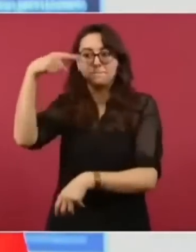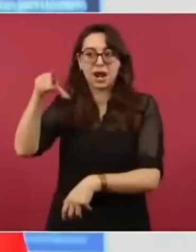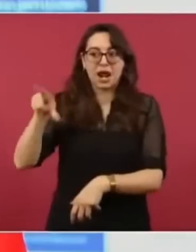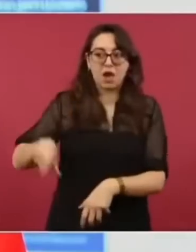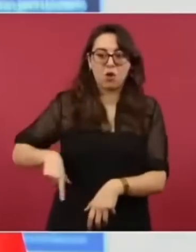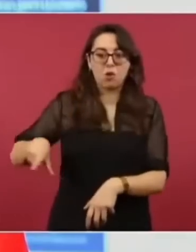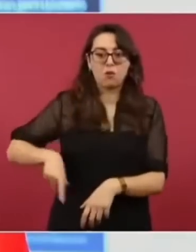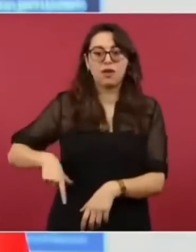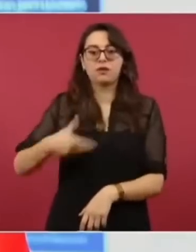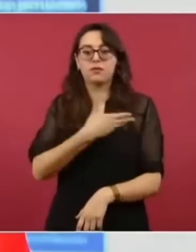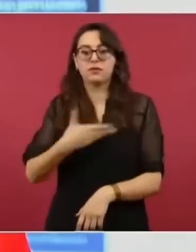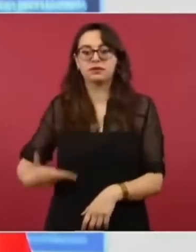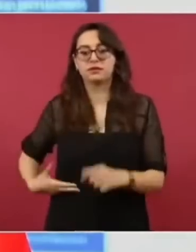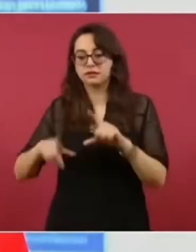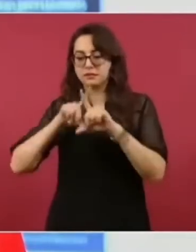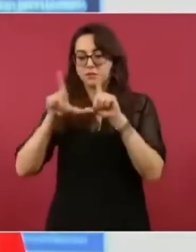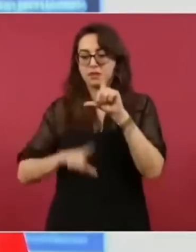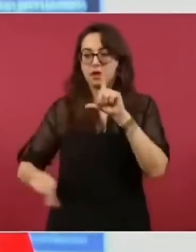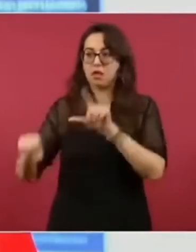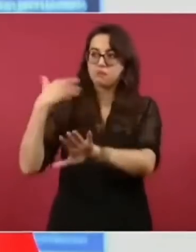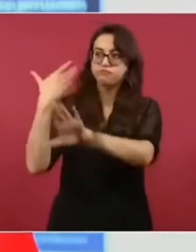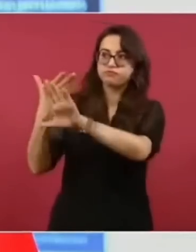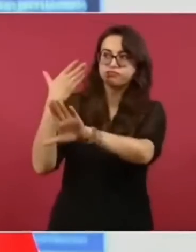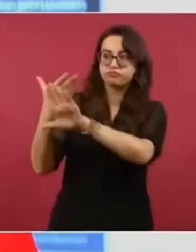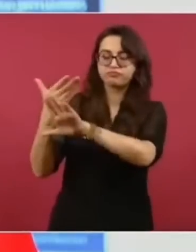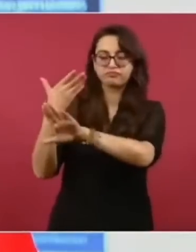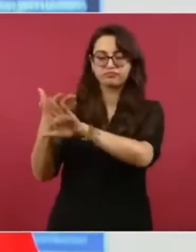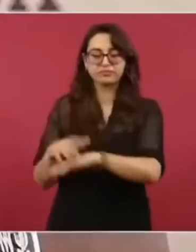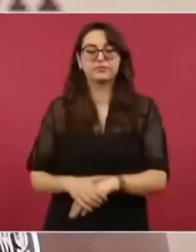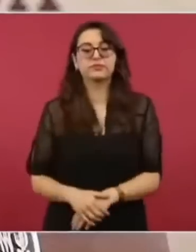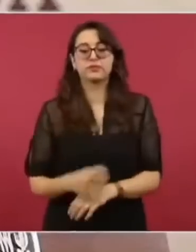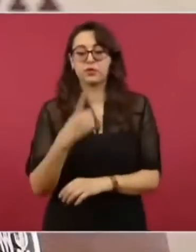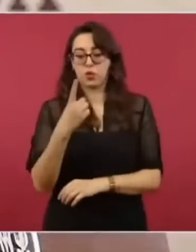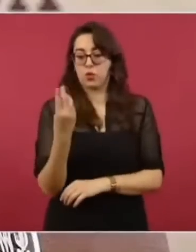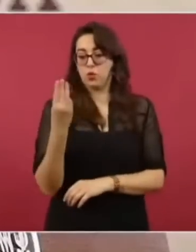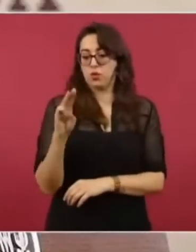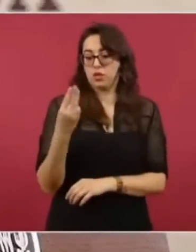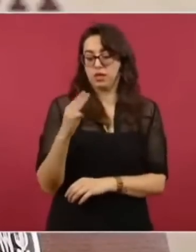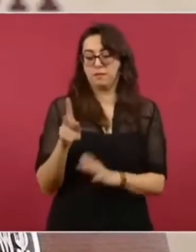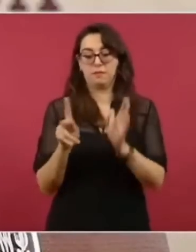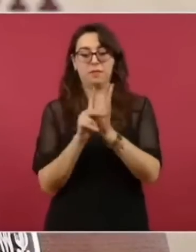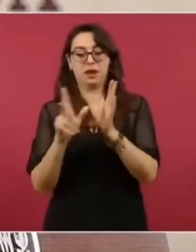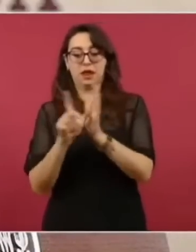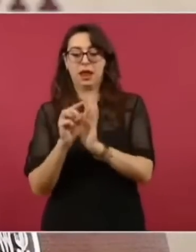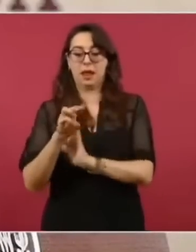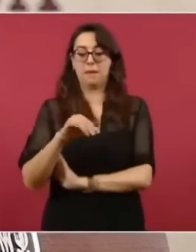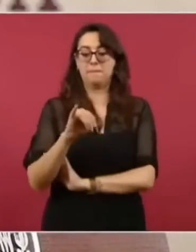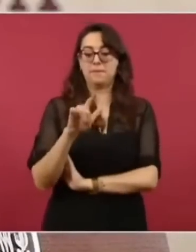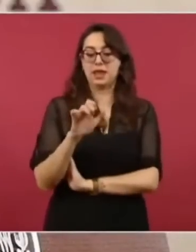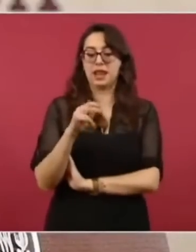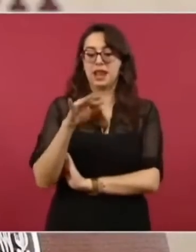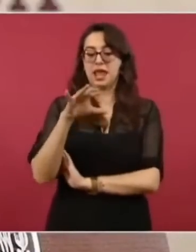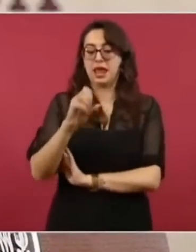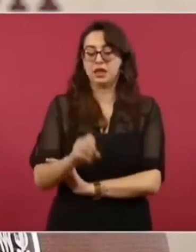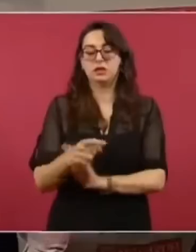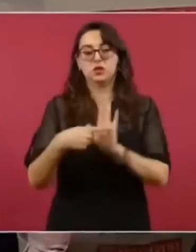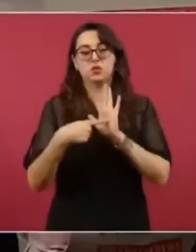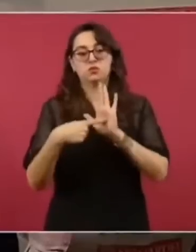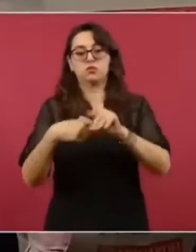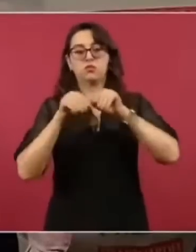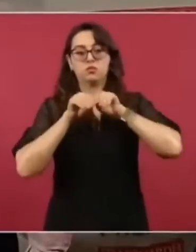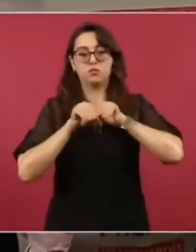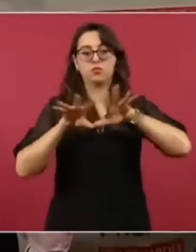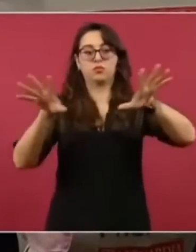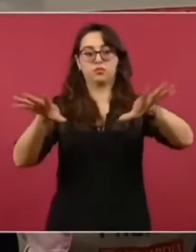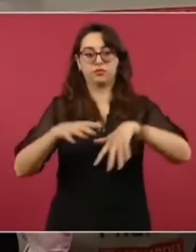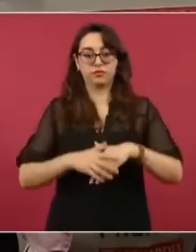al presidente. El 1 de mayo, el diario Milenio publicó a 8 columnas una nota titulada